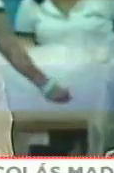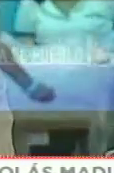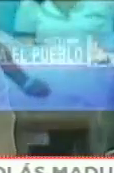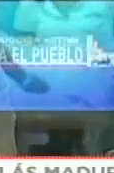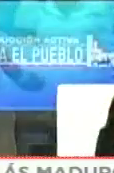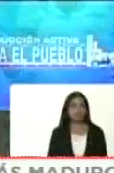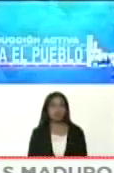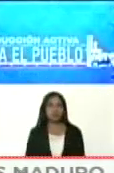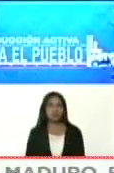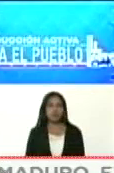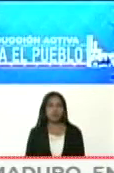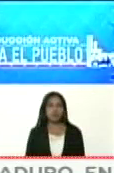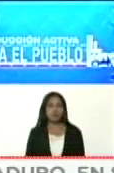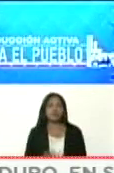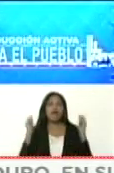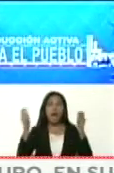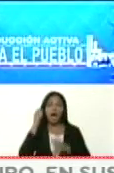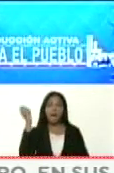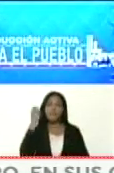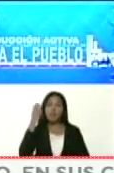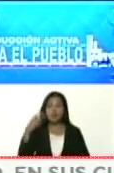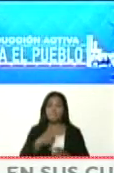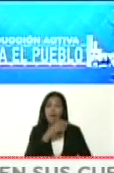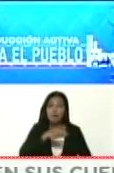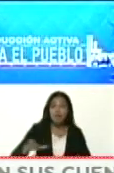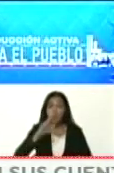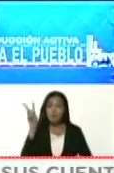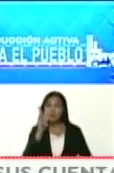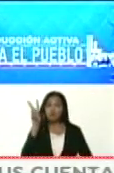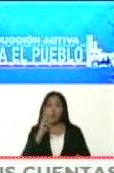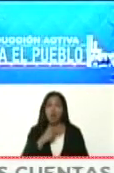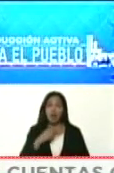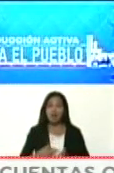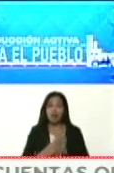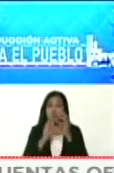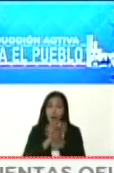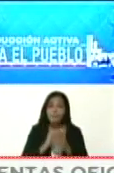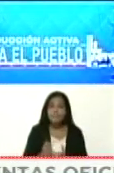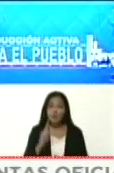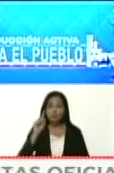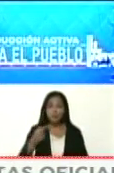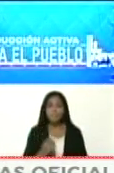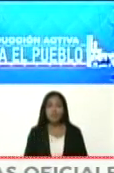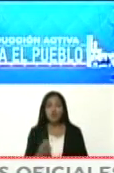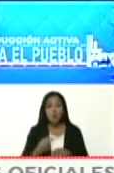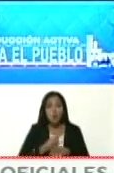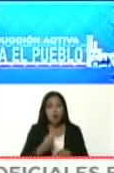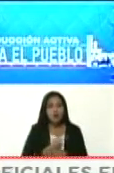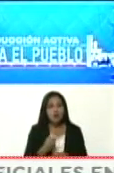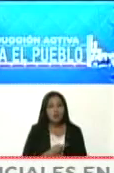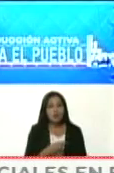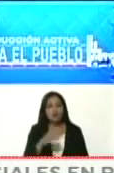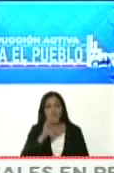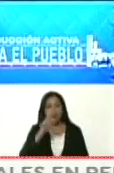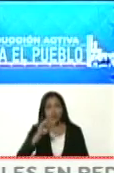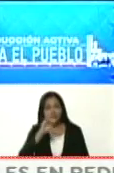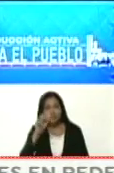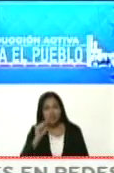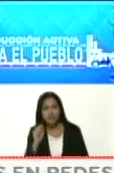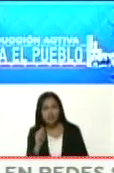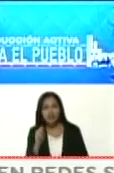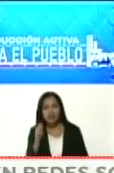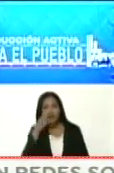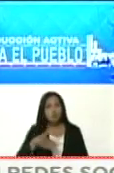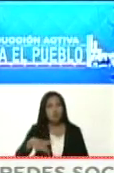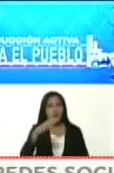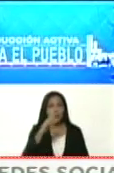Apure, correcto. Gran llano venezolano. Querido compañero, gobernador Carrizales, y a todo el pueblo de Apure,